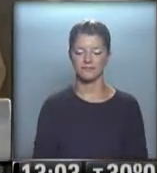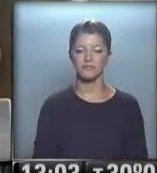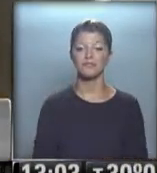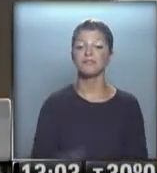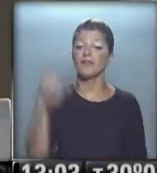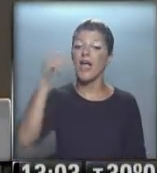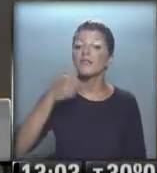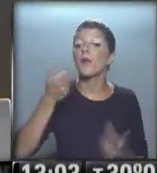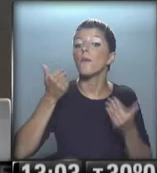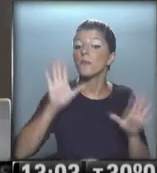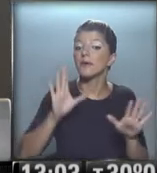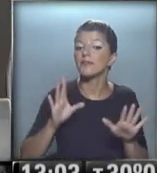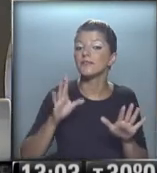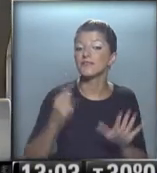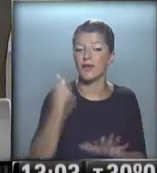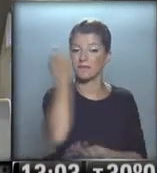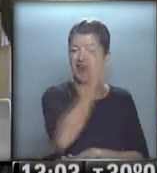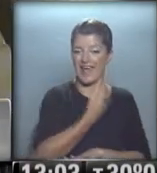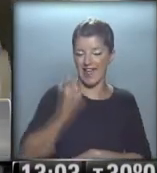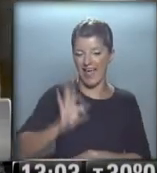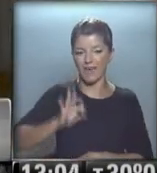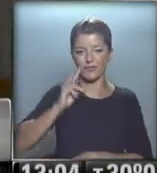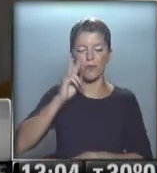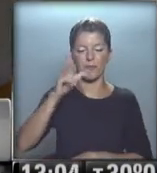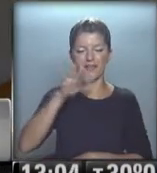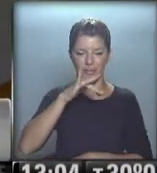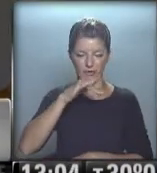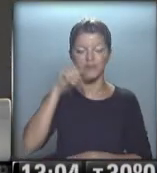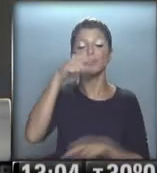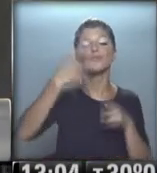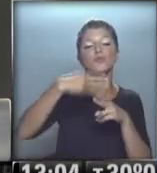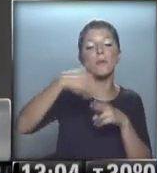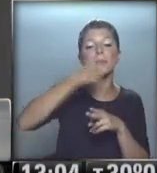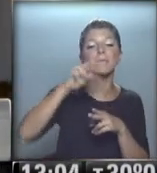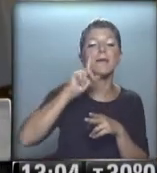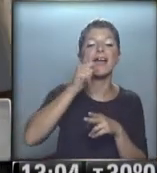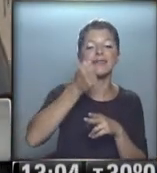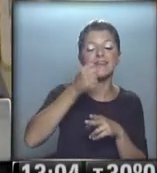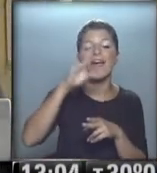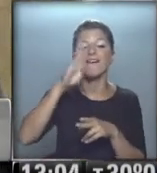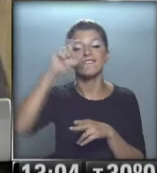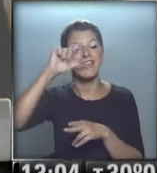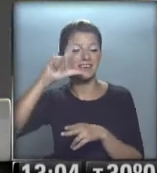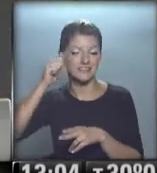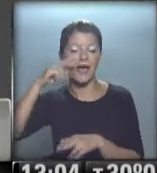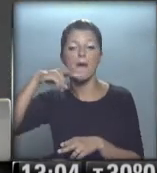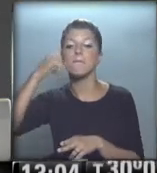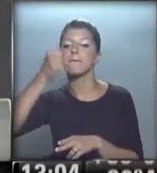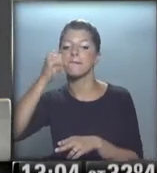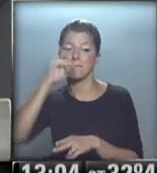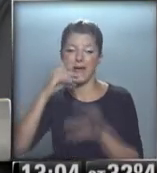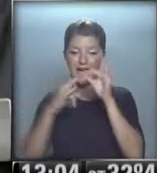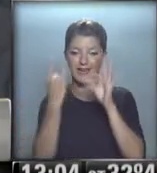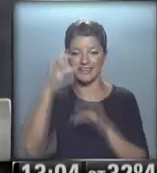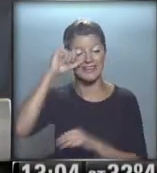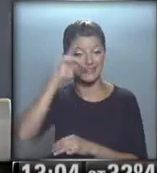Esta podría ser una de las caras de 2014. Se llama María Bella Vázquez y nació a los 40